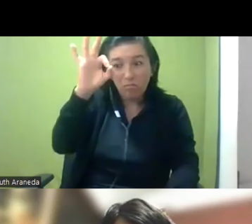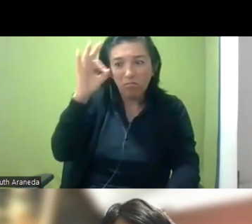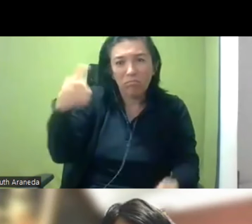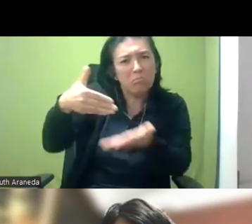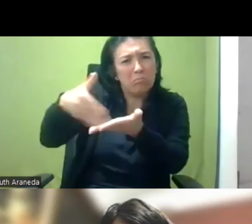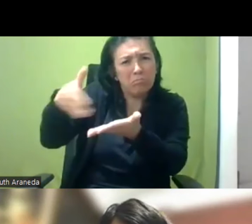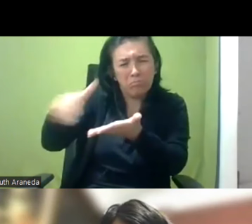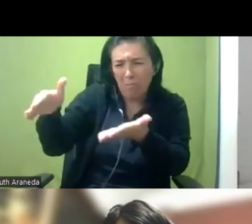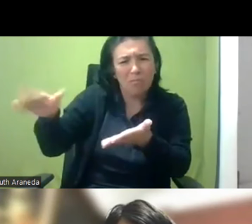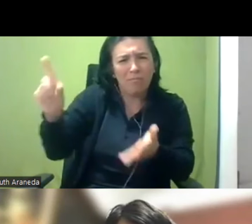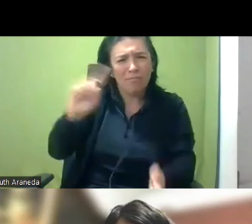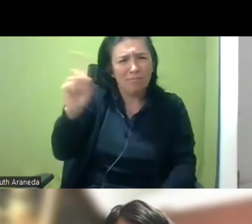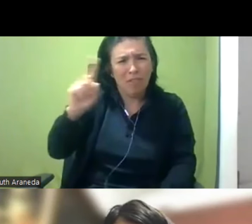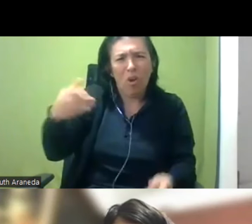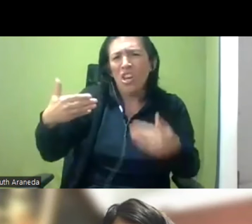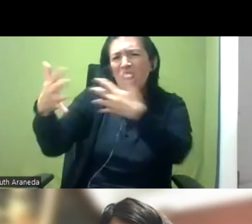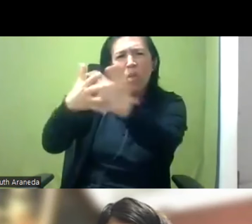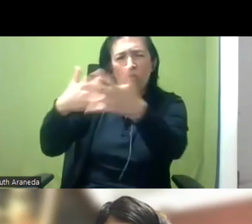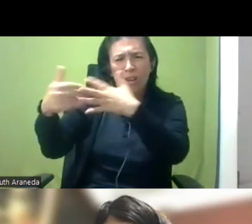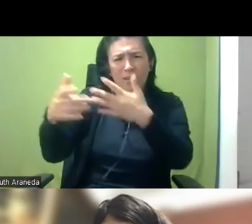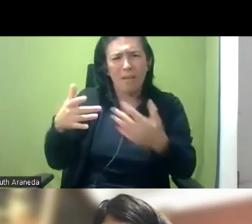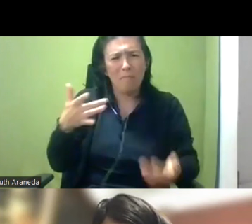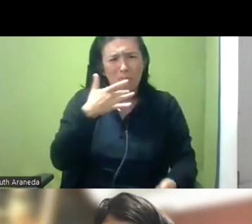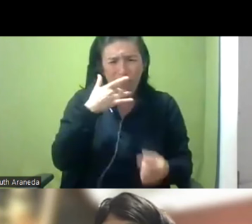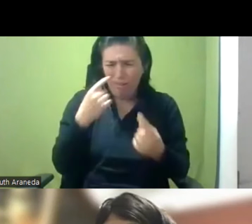desigualdad Eso, en alguna forma?